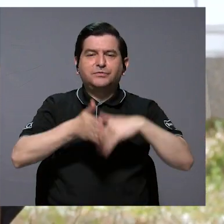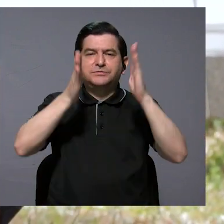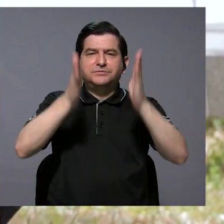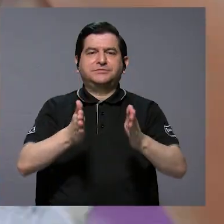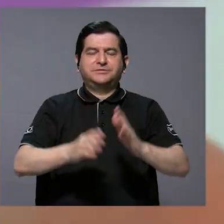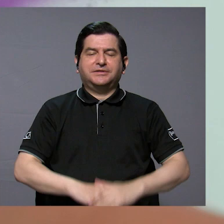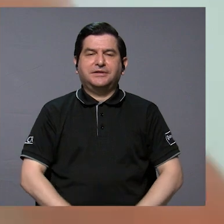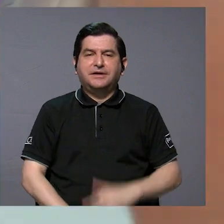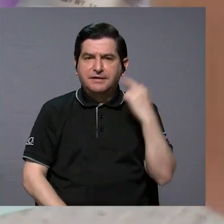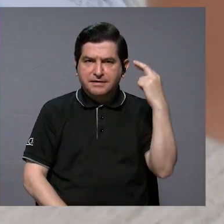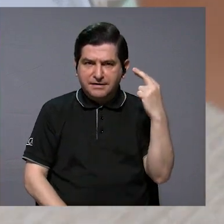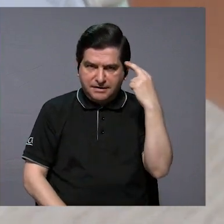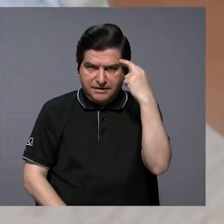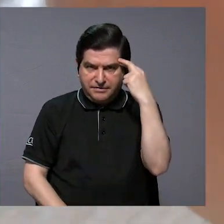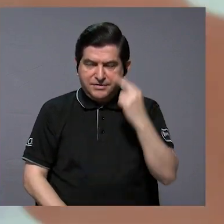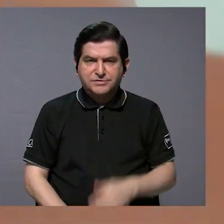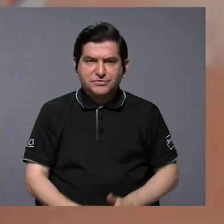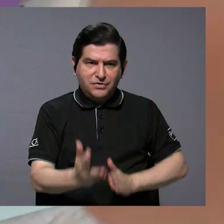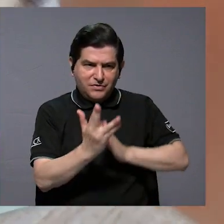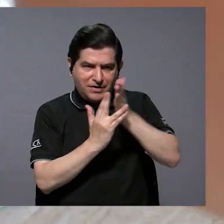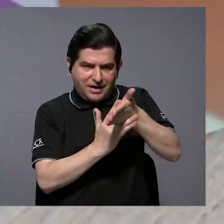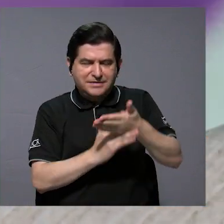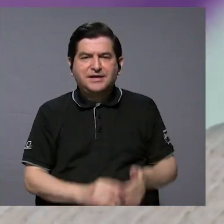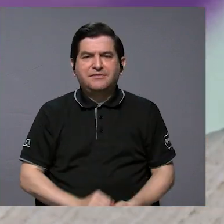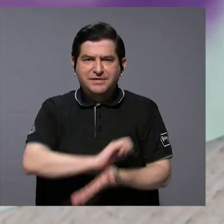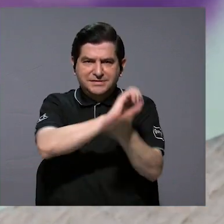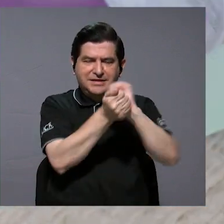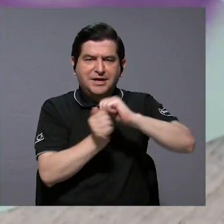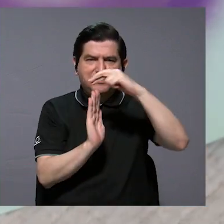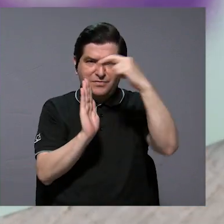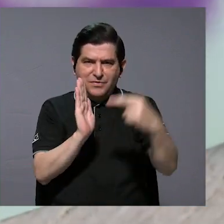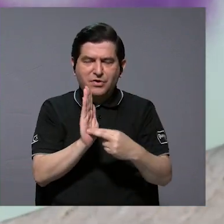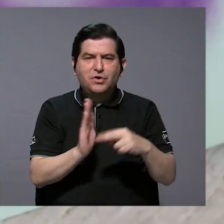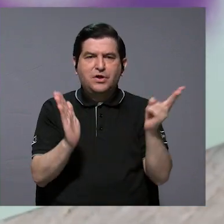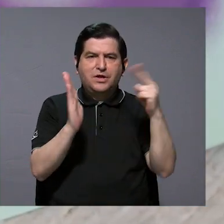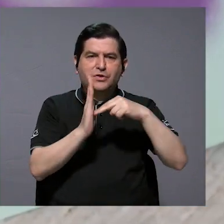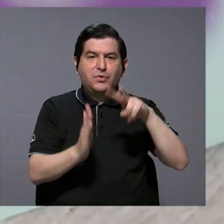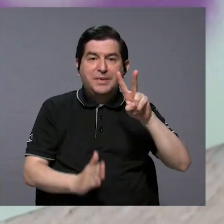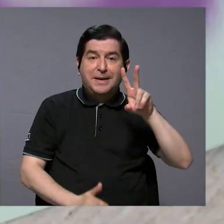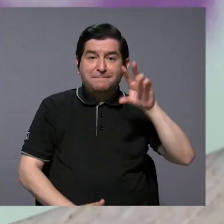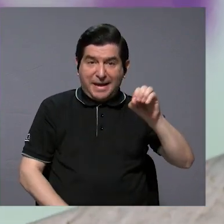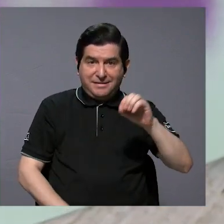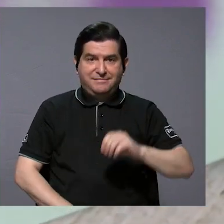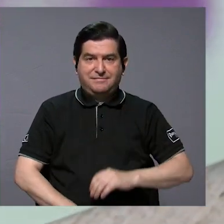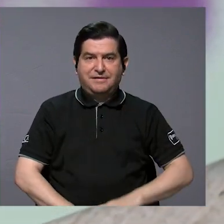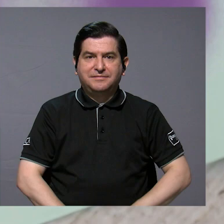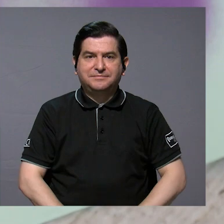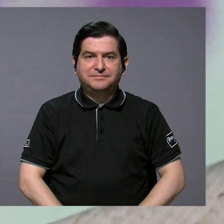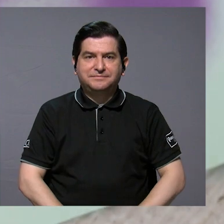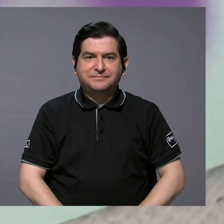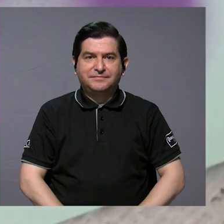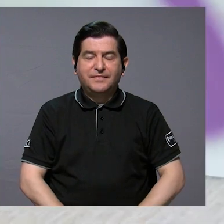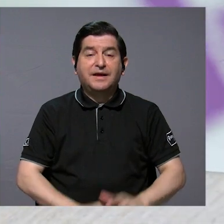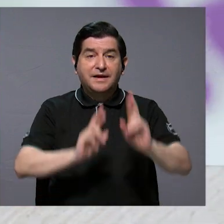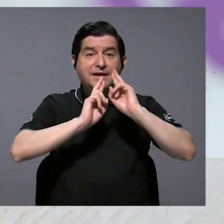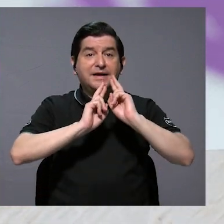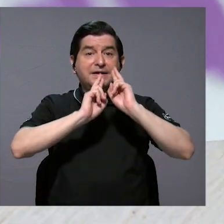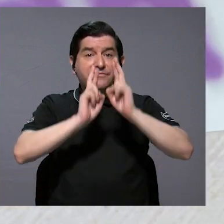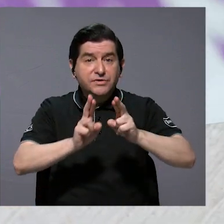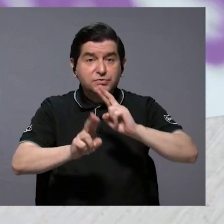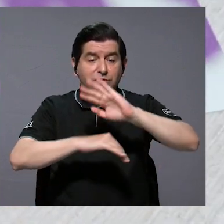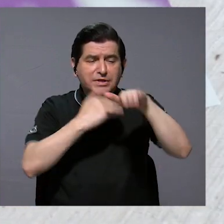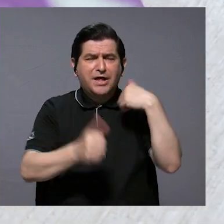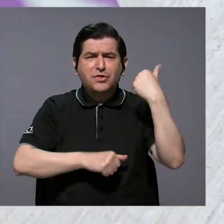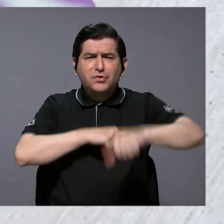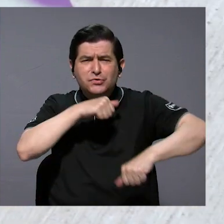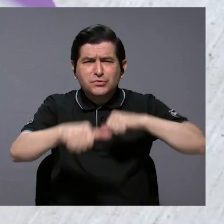del movimiento estudiantil, porque fue por medio de la reforma del reglamento en el año 2020, que es